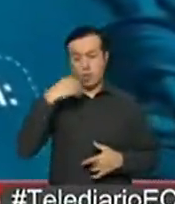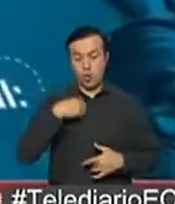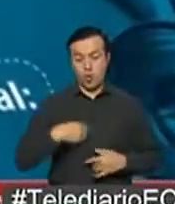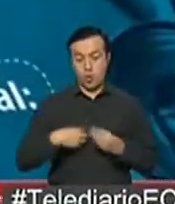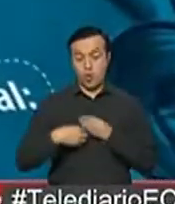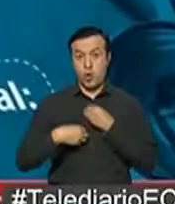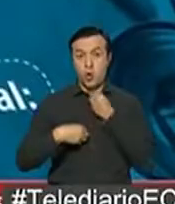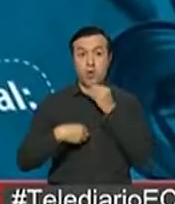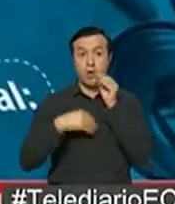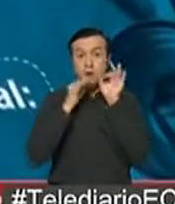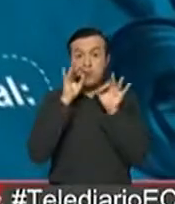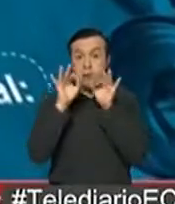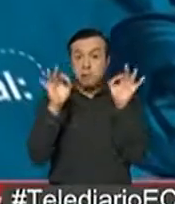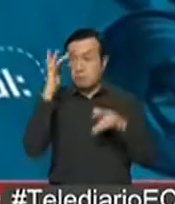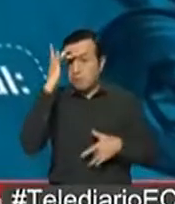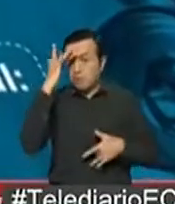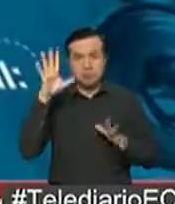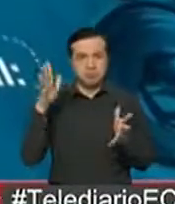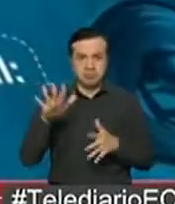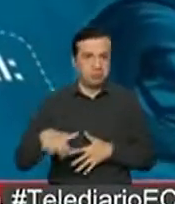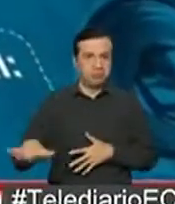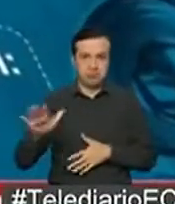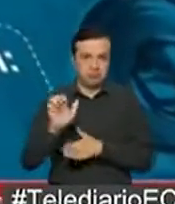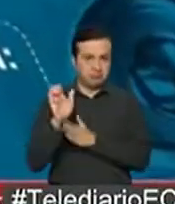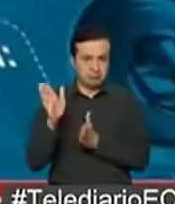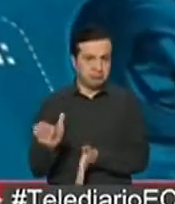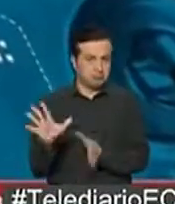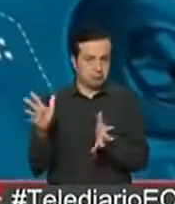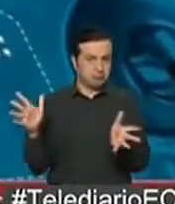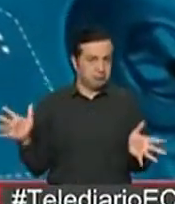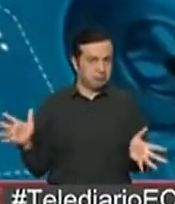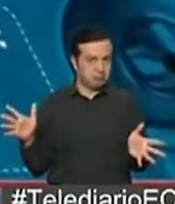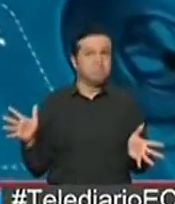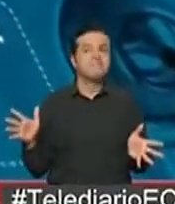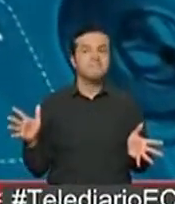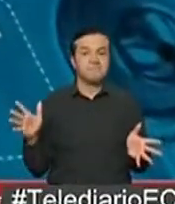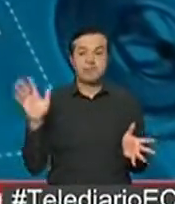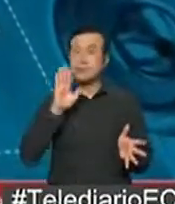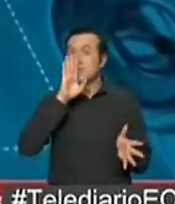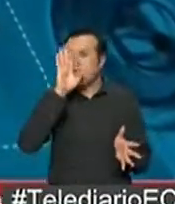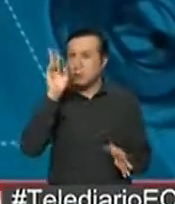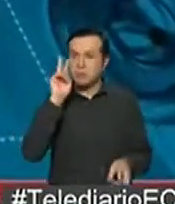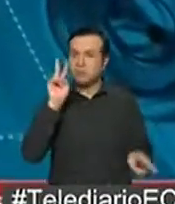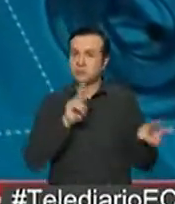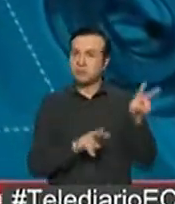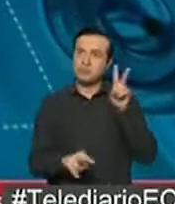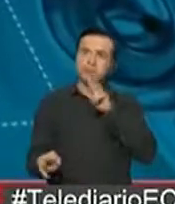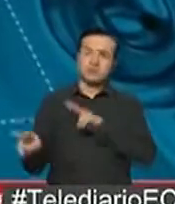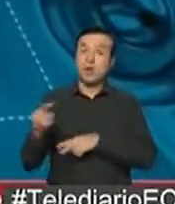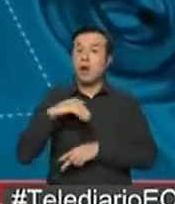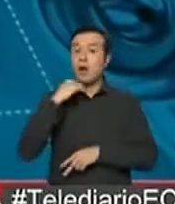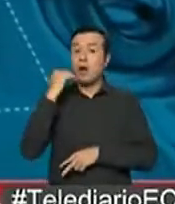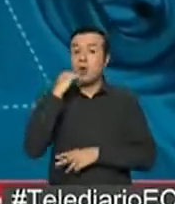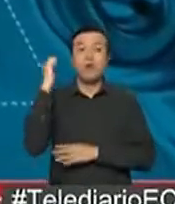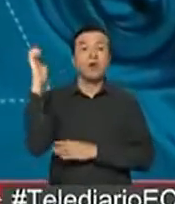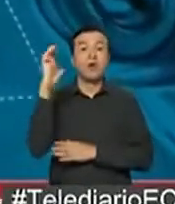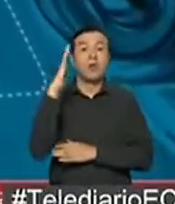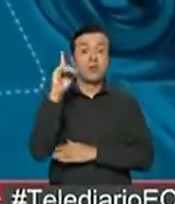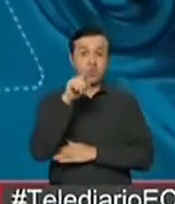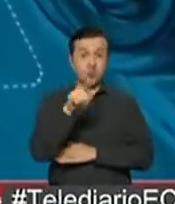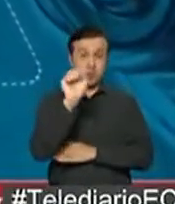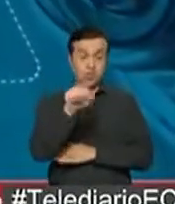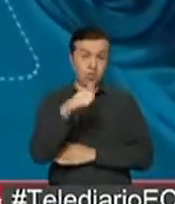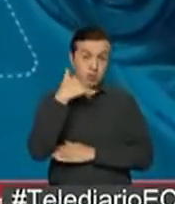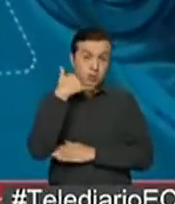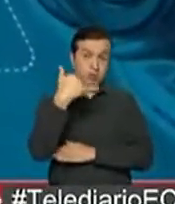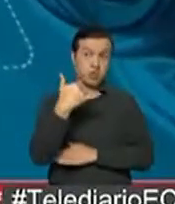indicó que la embajada y consulados realizan un monitoreo constante a los compatriotas en caso de emergencia usted puede